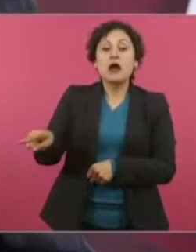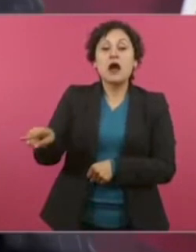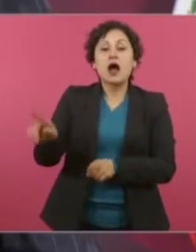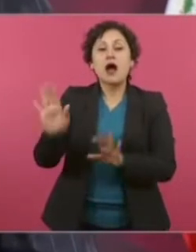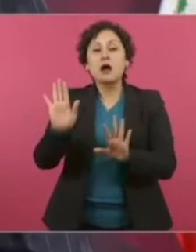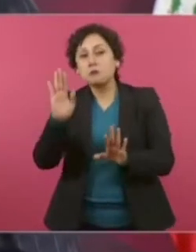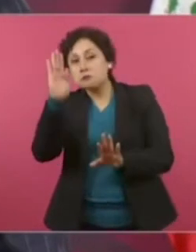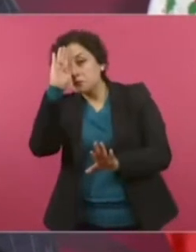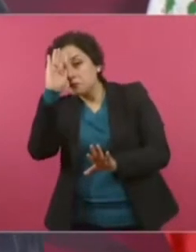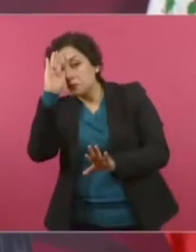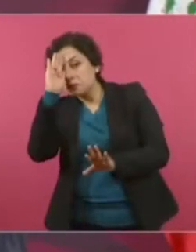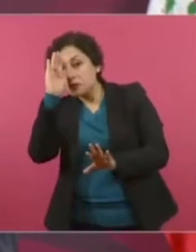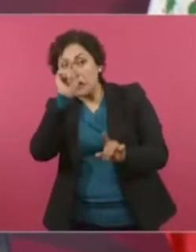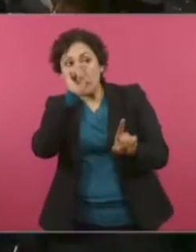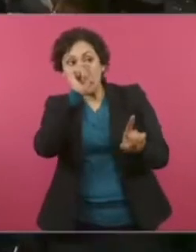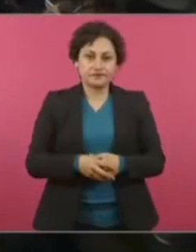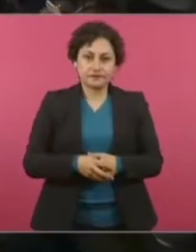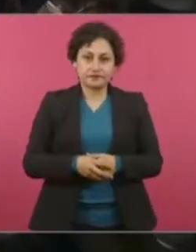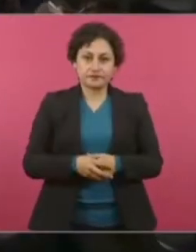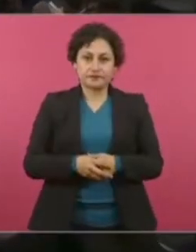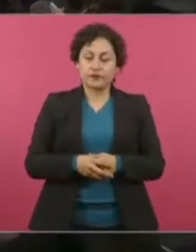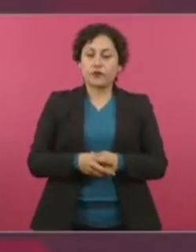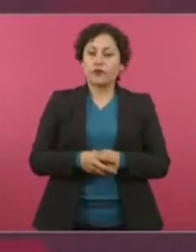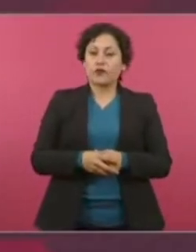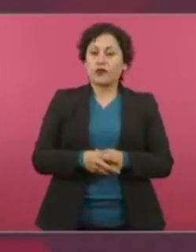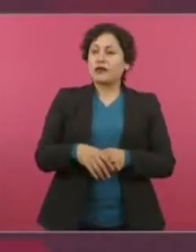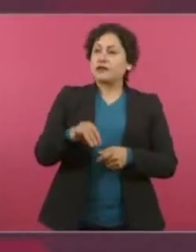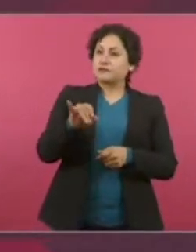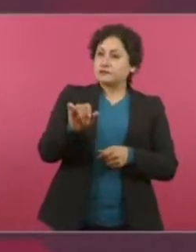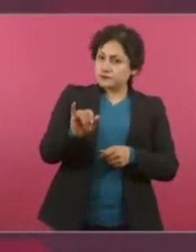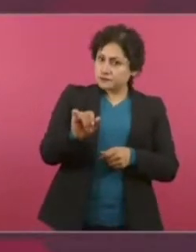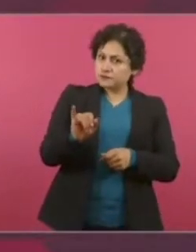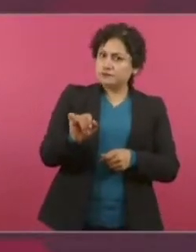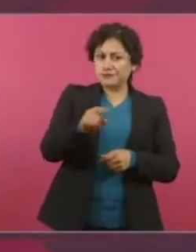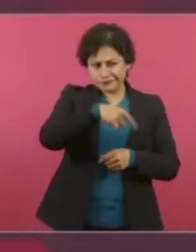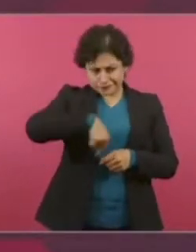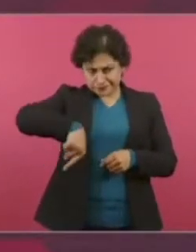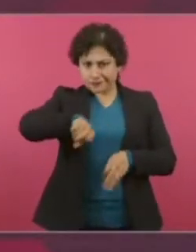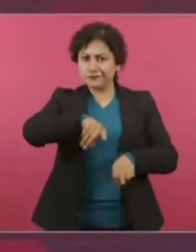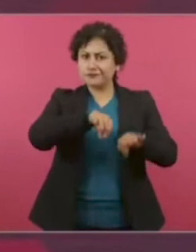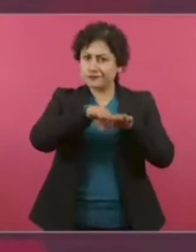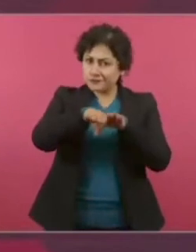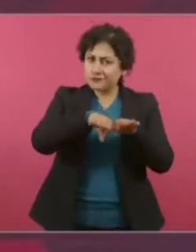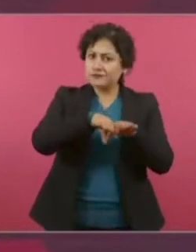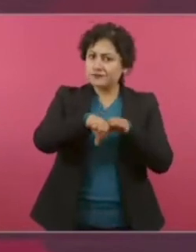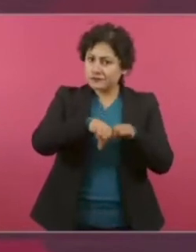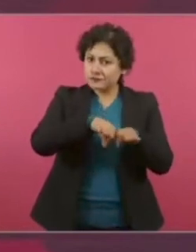pidiendo el gobernador de Jalisco. Sí, sí, están haciendo su trabajo. Es muy